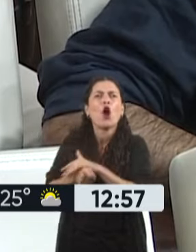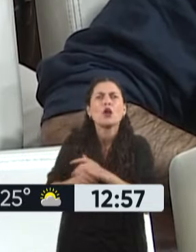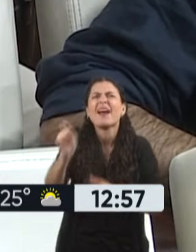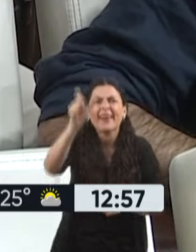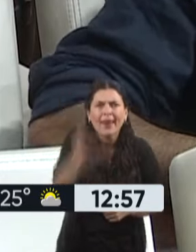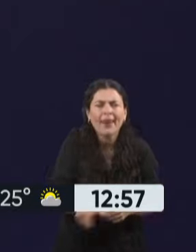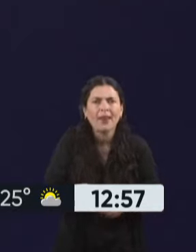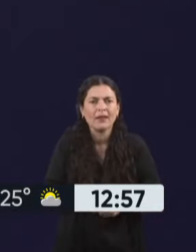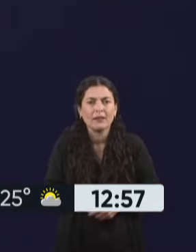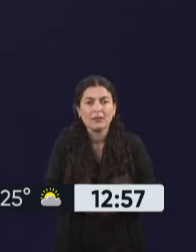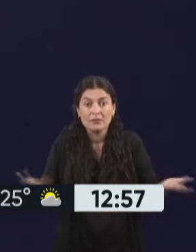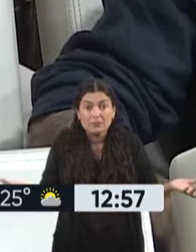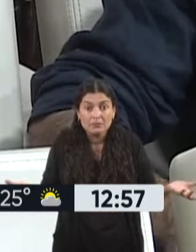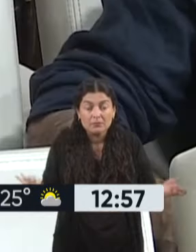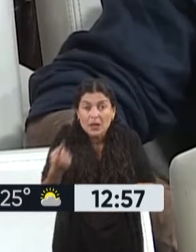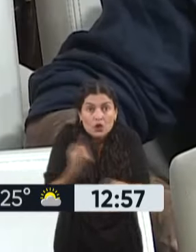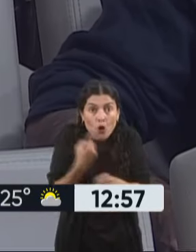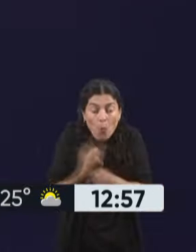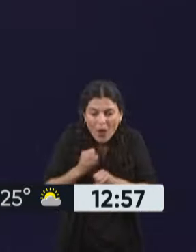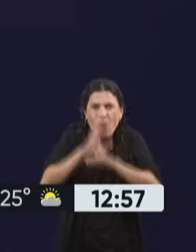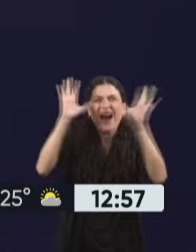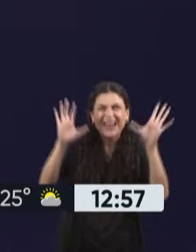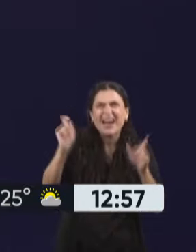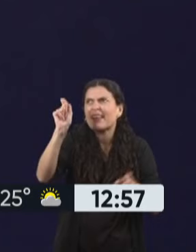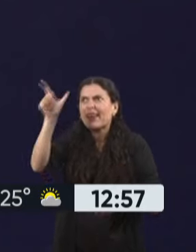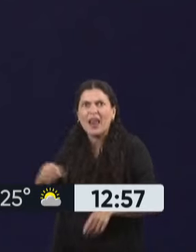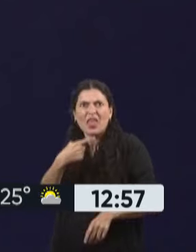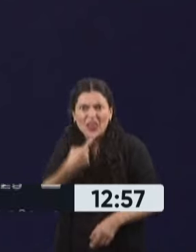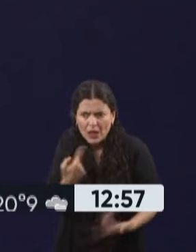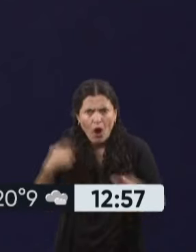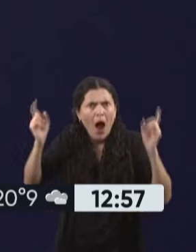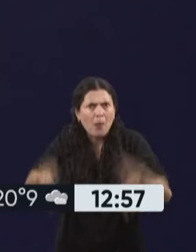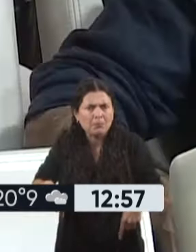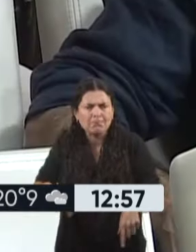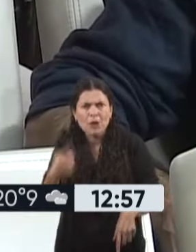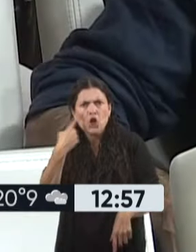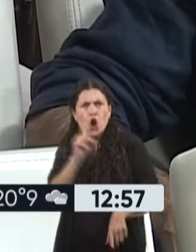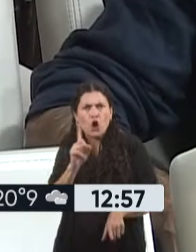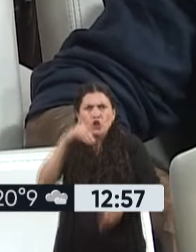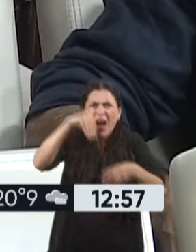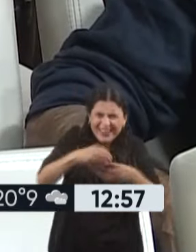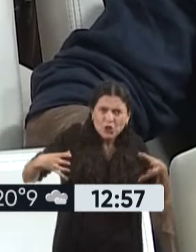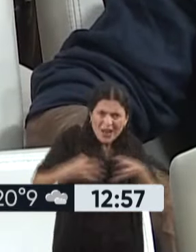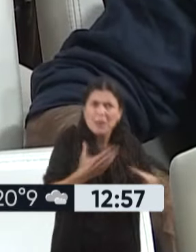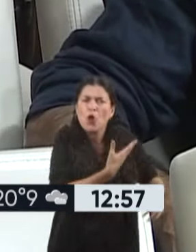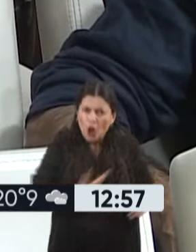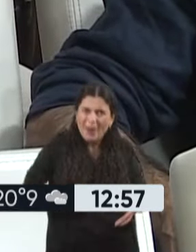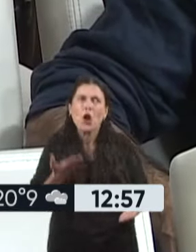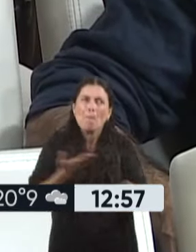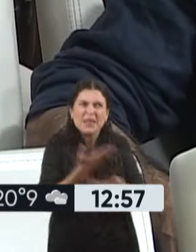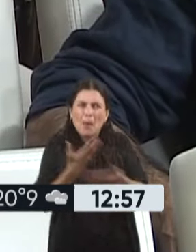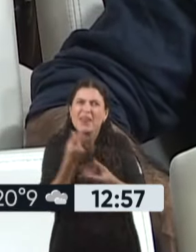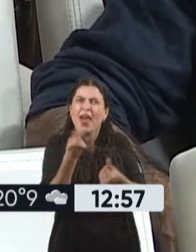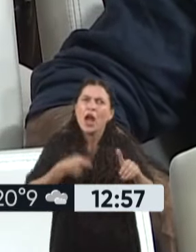como usted quiera. ¿Y qué querés que aclare? No puedo aclarar cosas que son obvias que no pasan en este gobierno. No hay ningún funcionario o persona que dice ser del